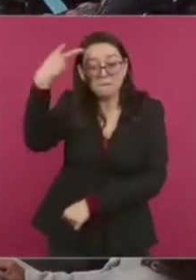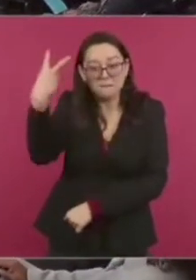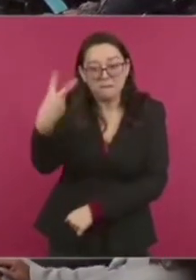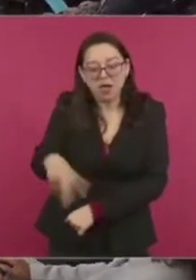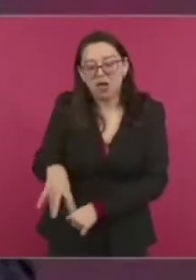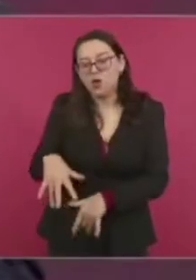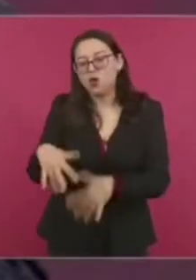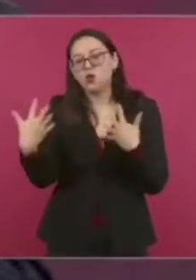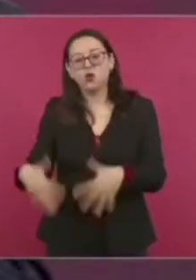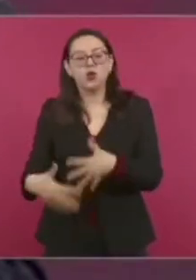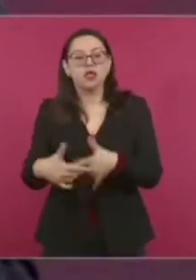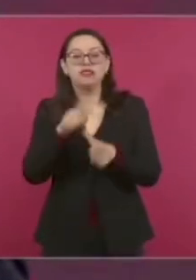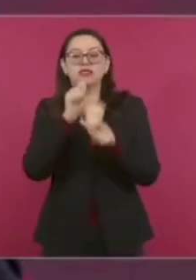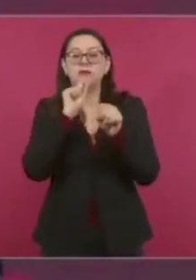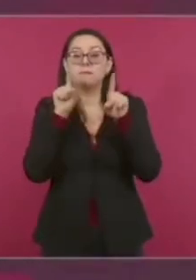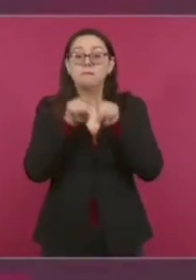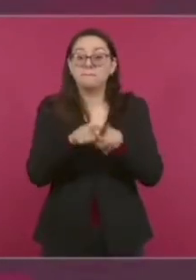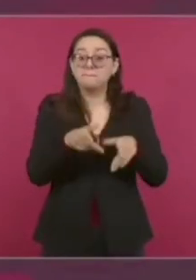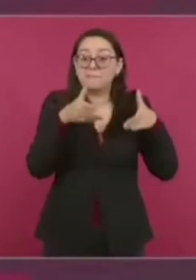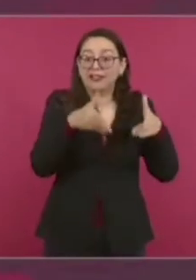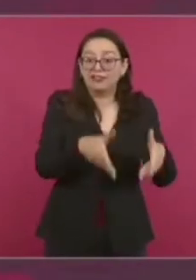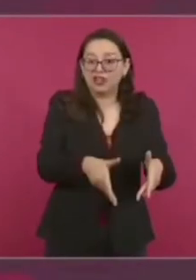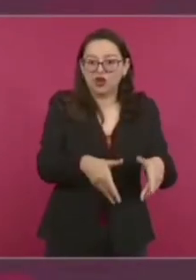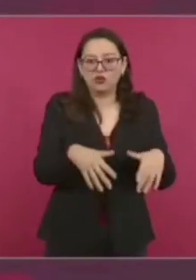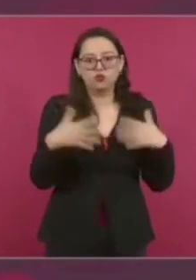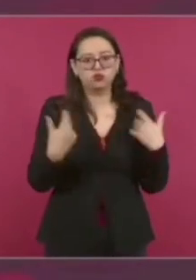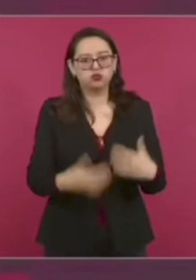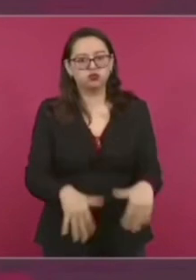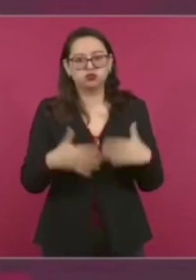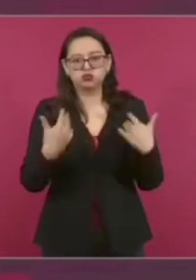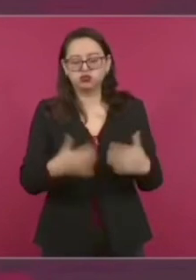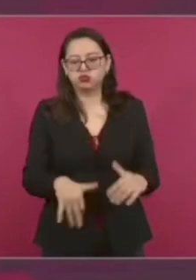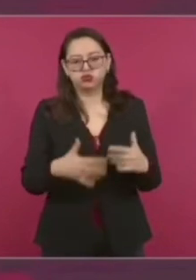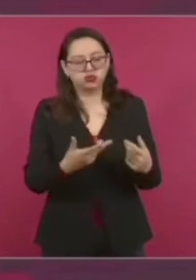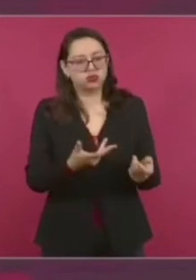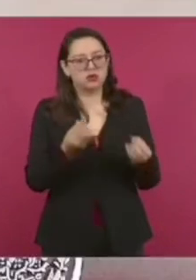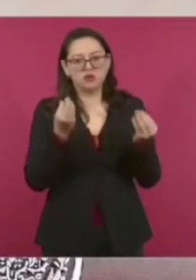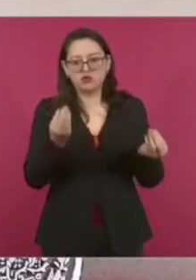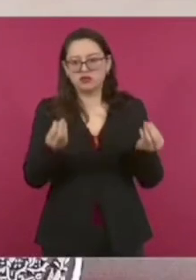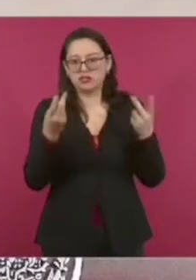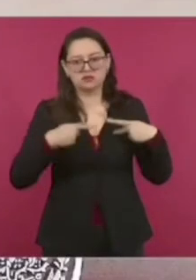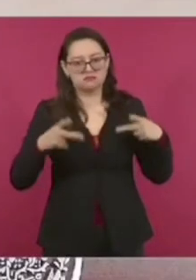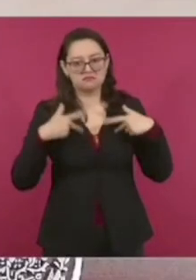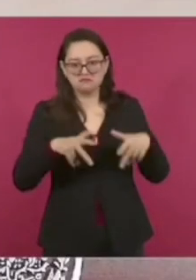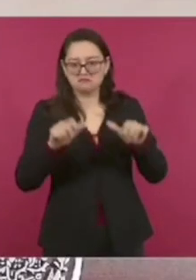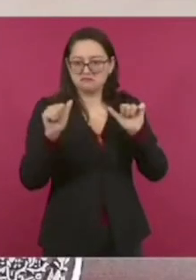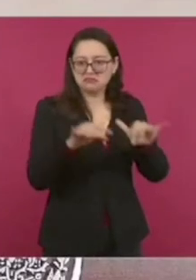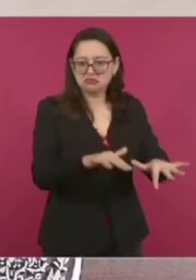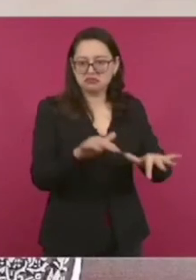Estuvo el Zócalo lleno todo el día.